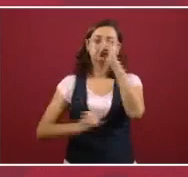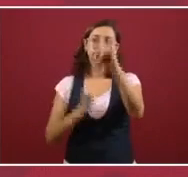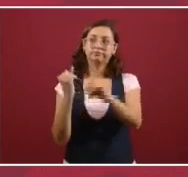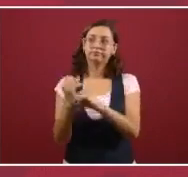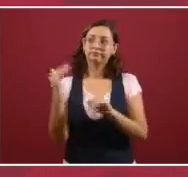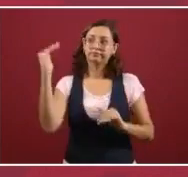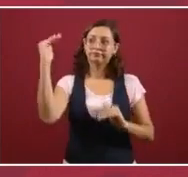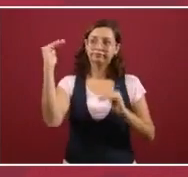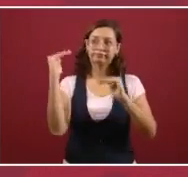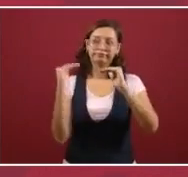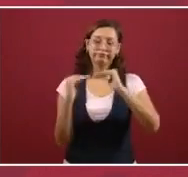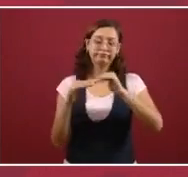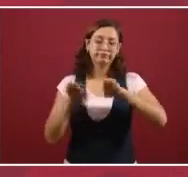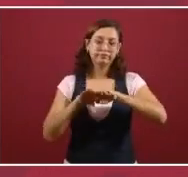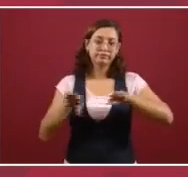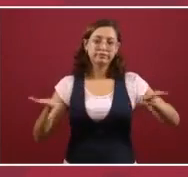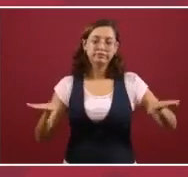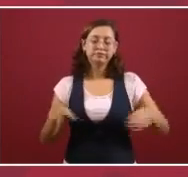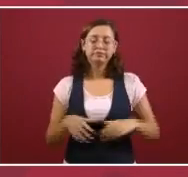internacionales,